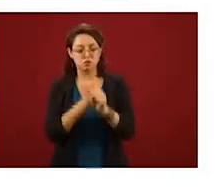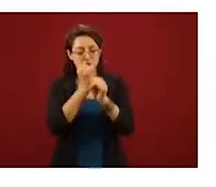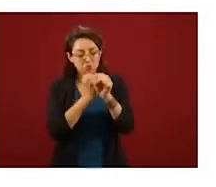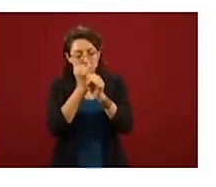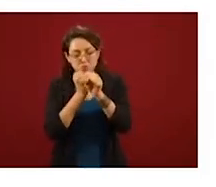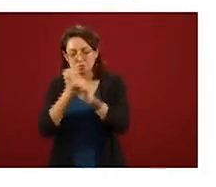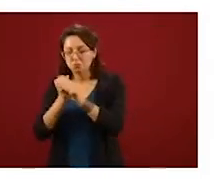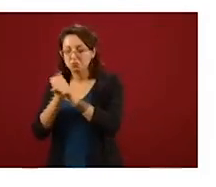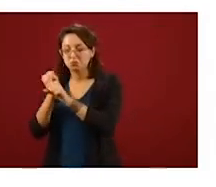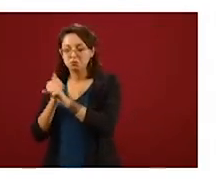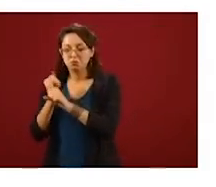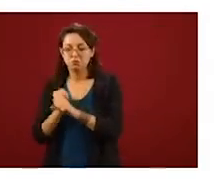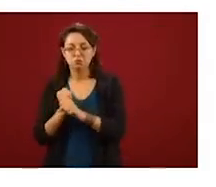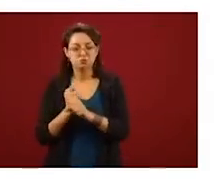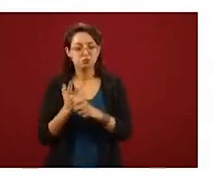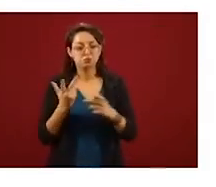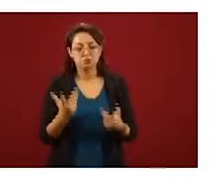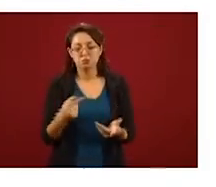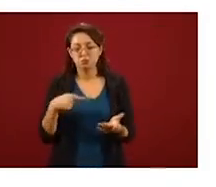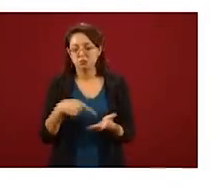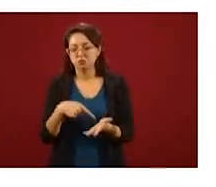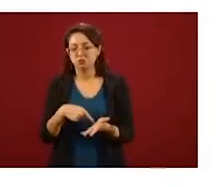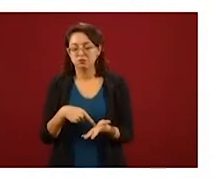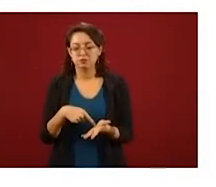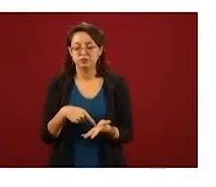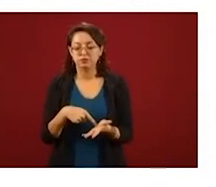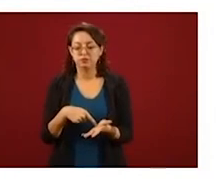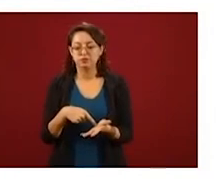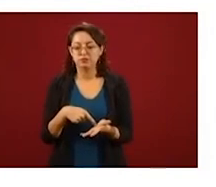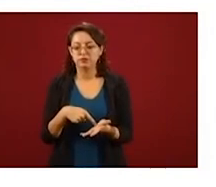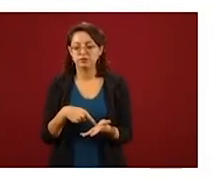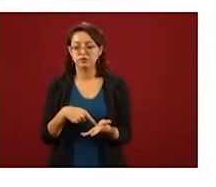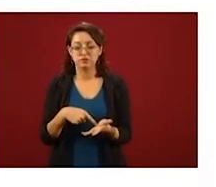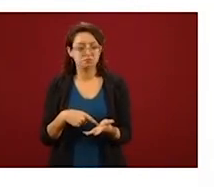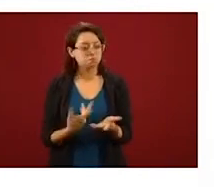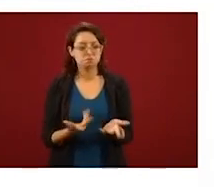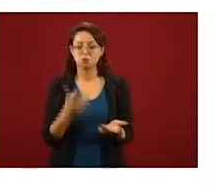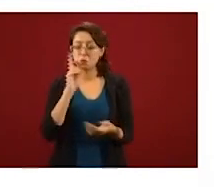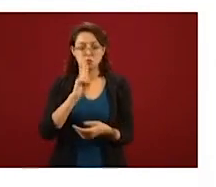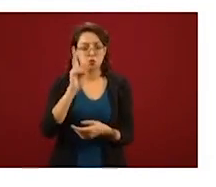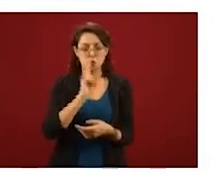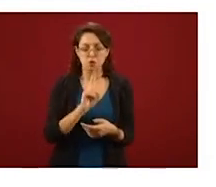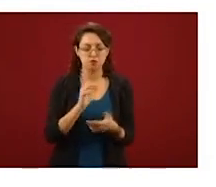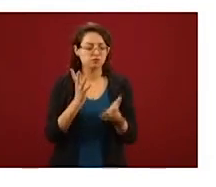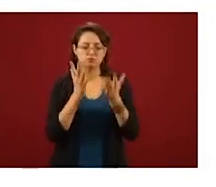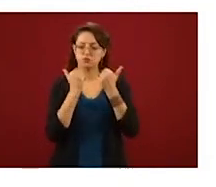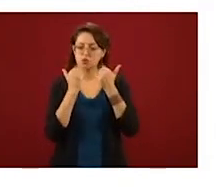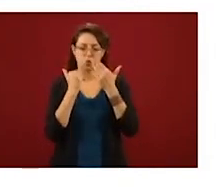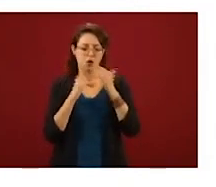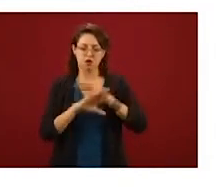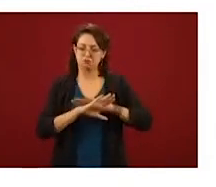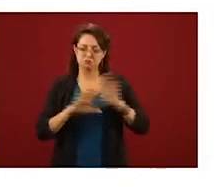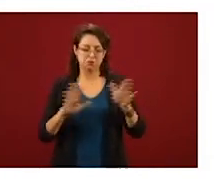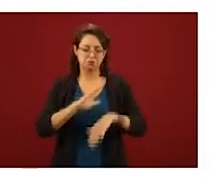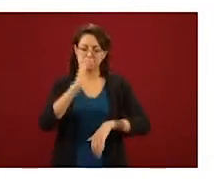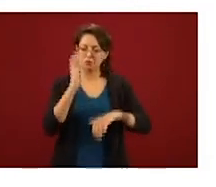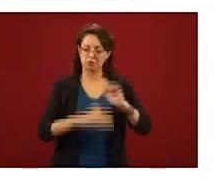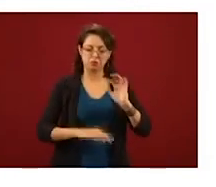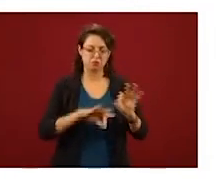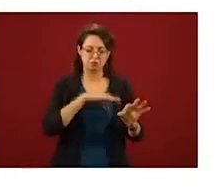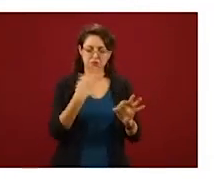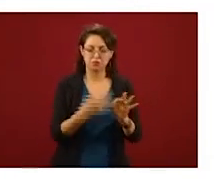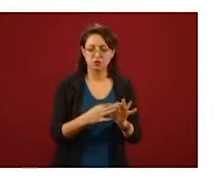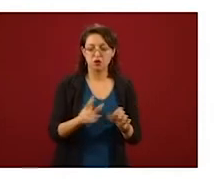sin posibilidad de continuarlas, pero 8 ya están en procesos